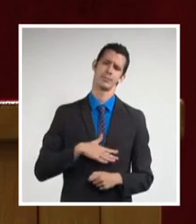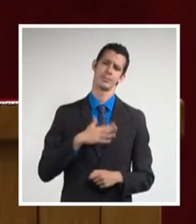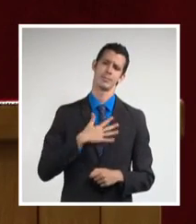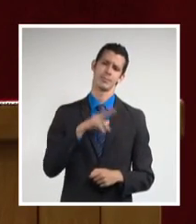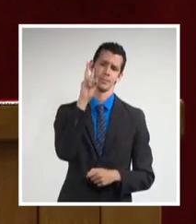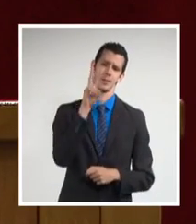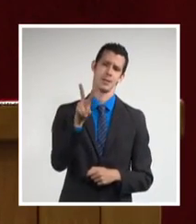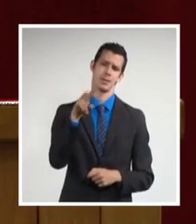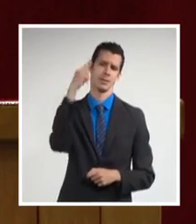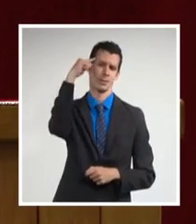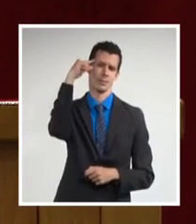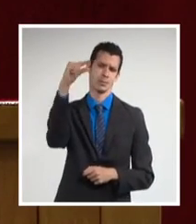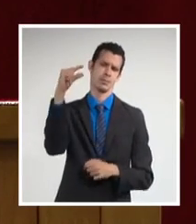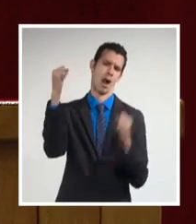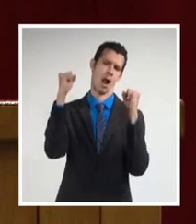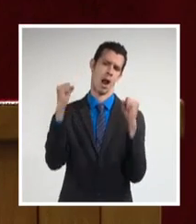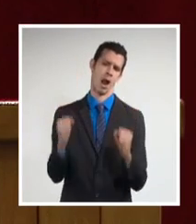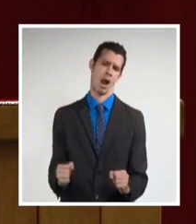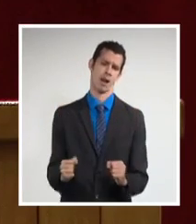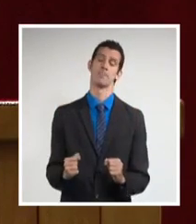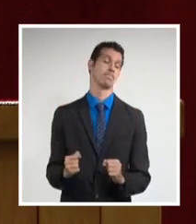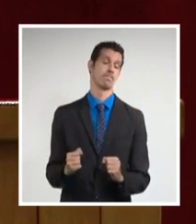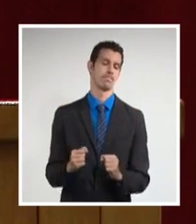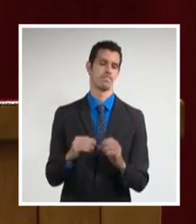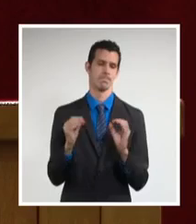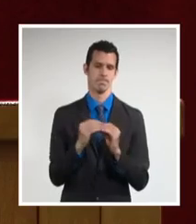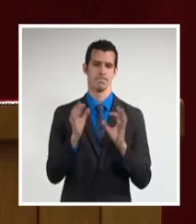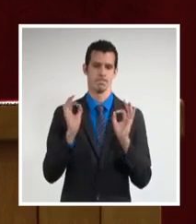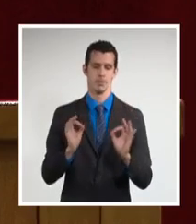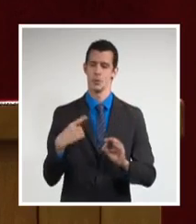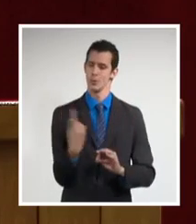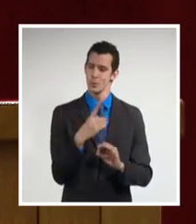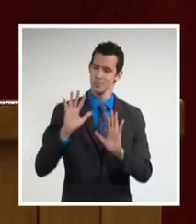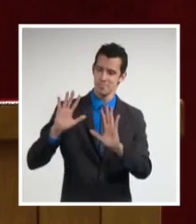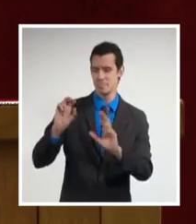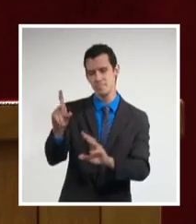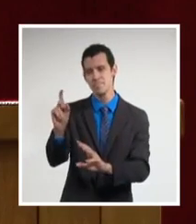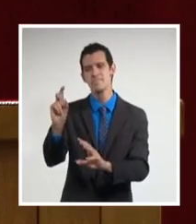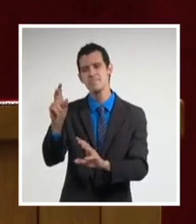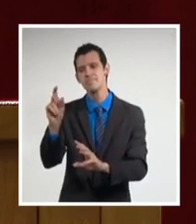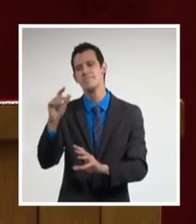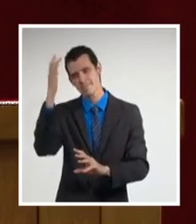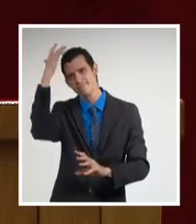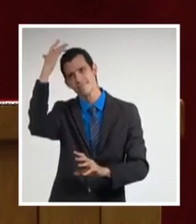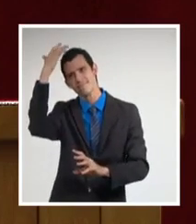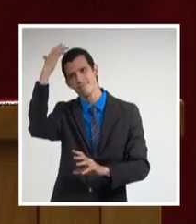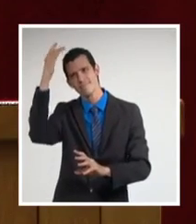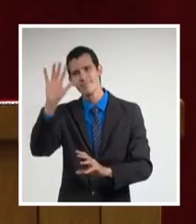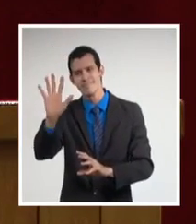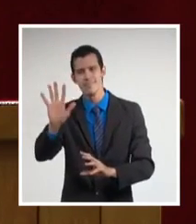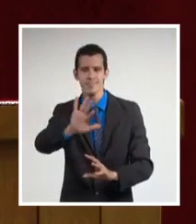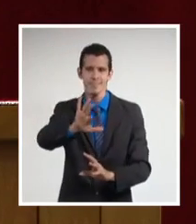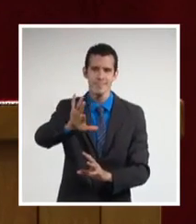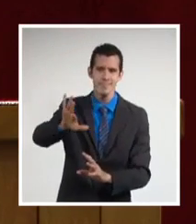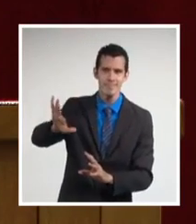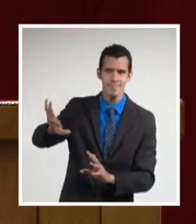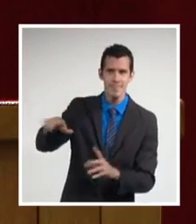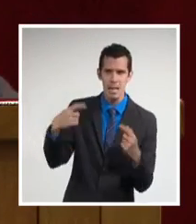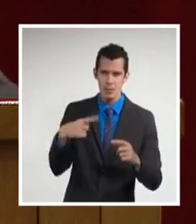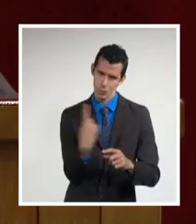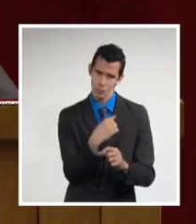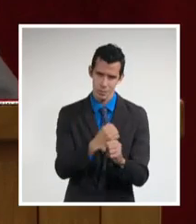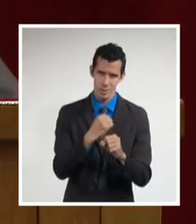hemos avanzado mucho, pero tal vez no comunicado lo suficiente, debatido lo suficiente, consensuado lo suficiente,